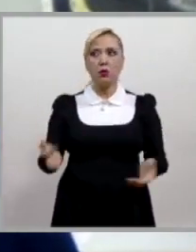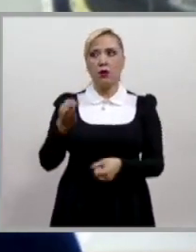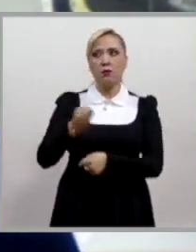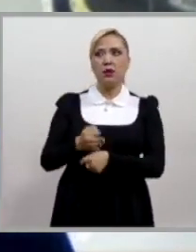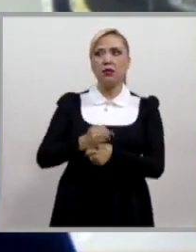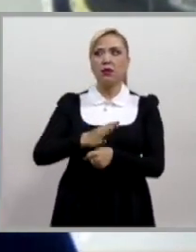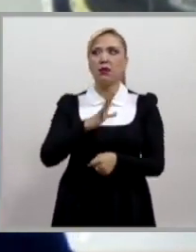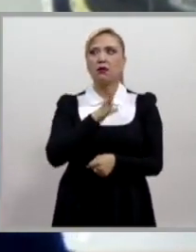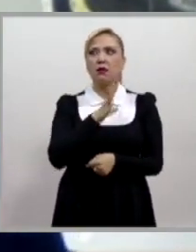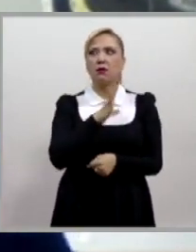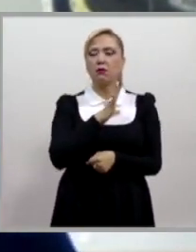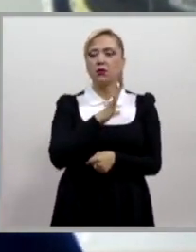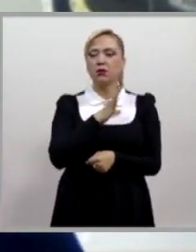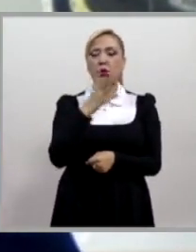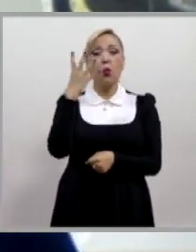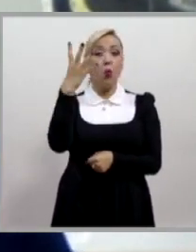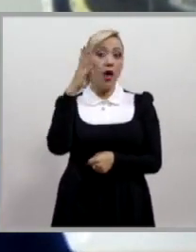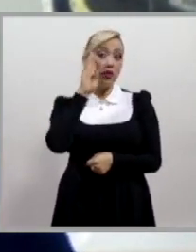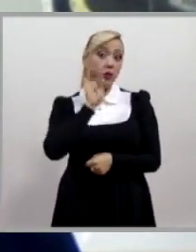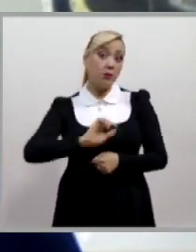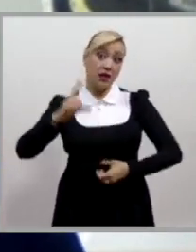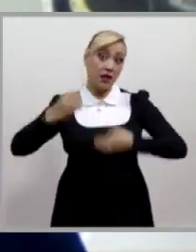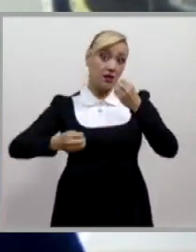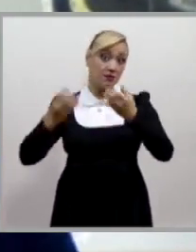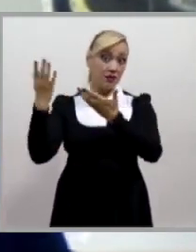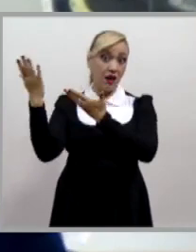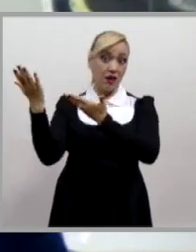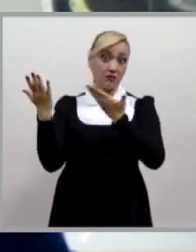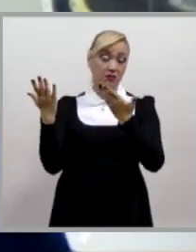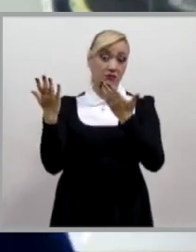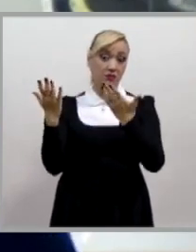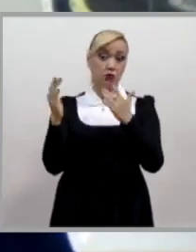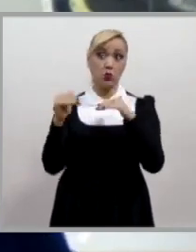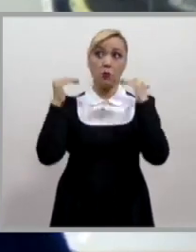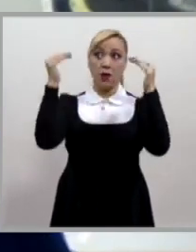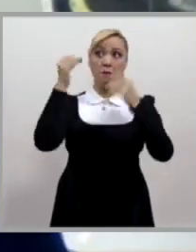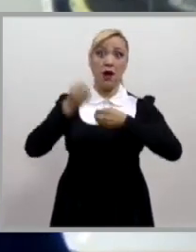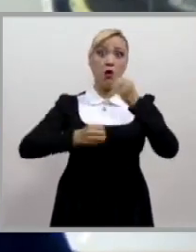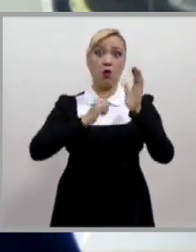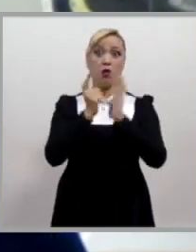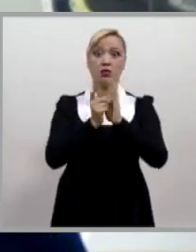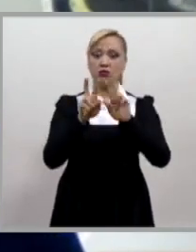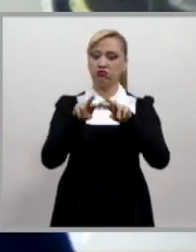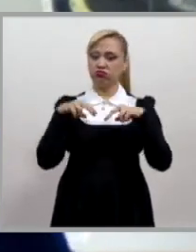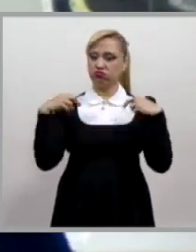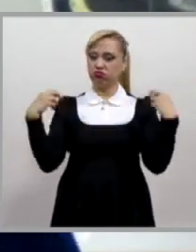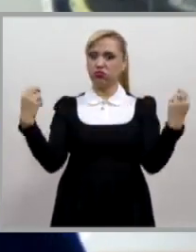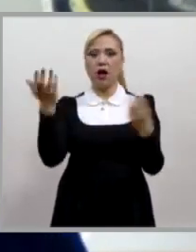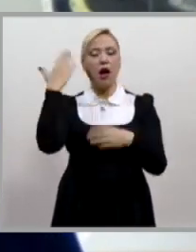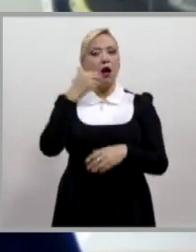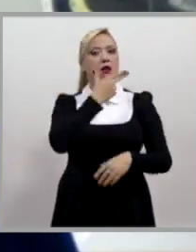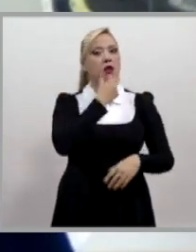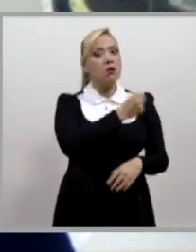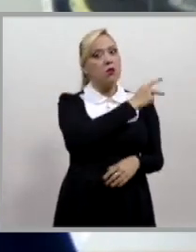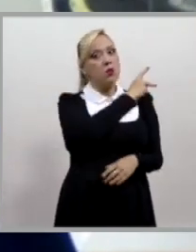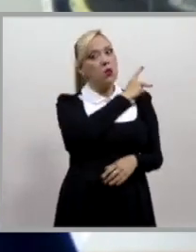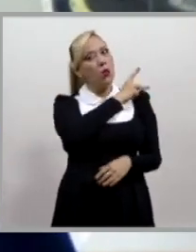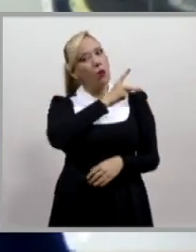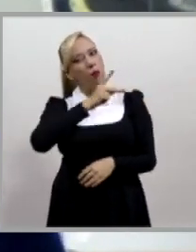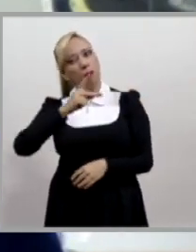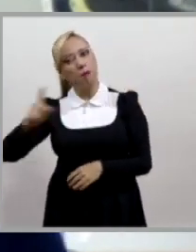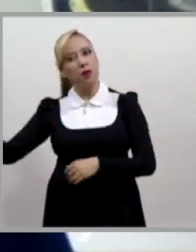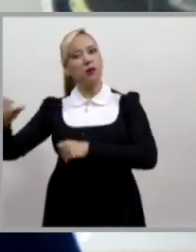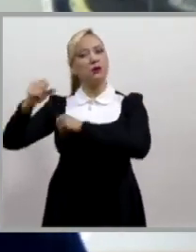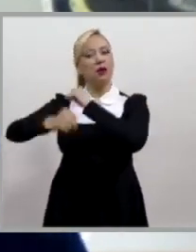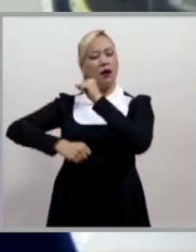tenemos 4 ministras en la Suprema Corte y que es muy sorprendente que en tantos años de la